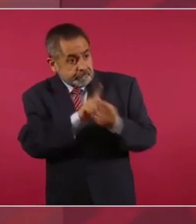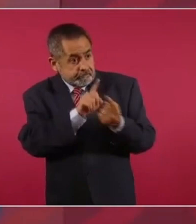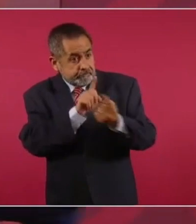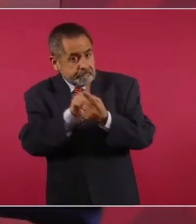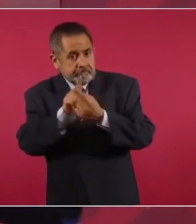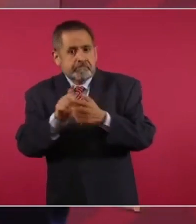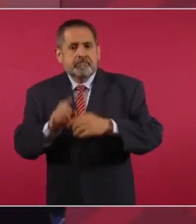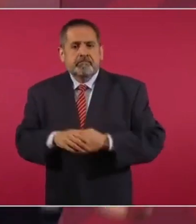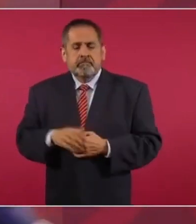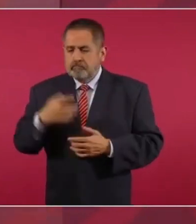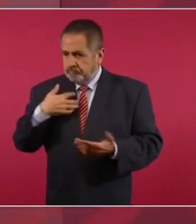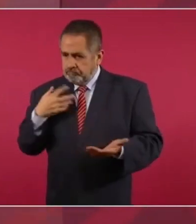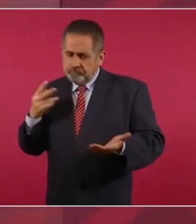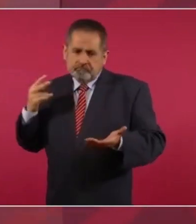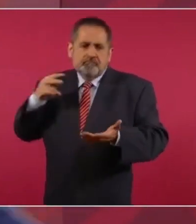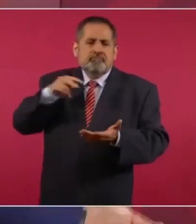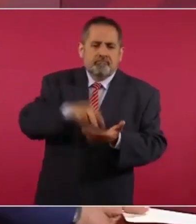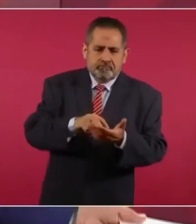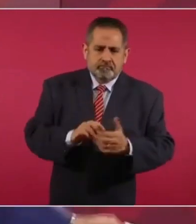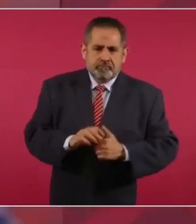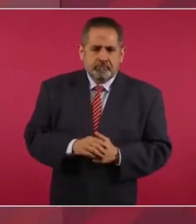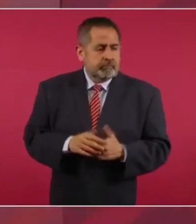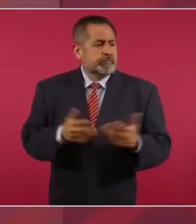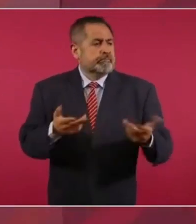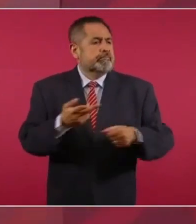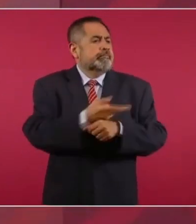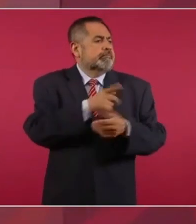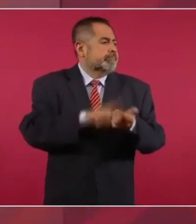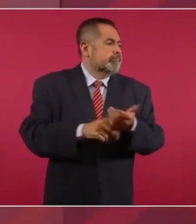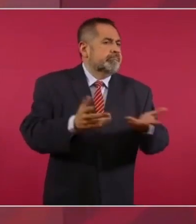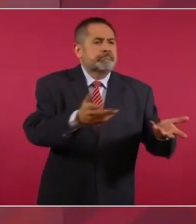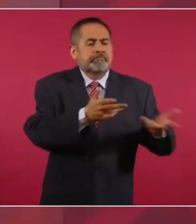Y les caí ahí. ¿Qué pasó?